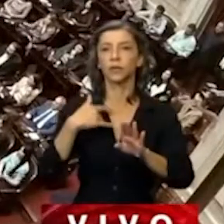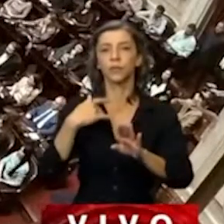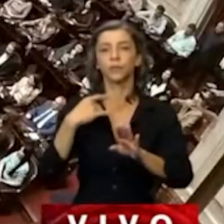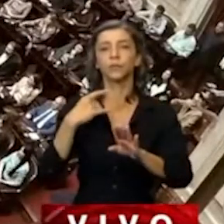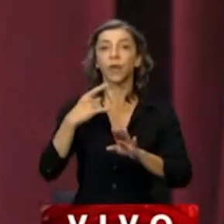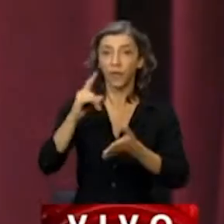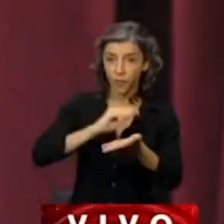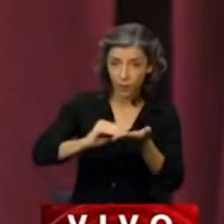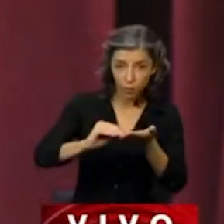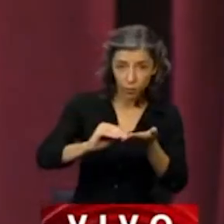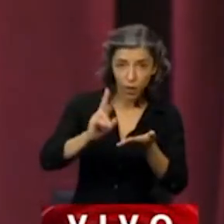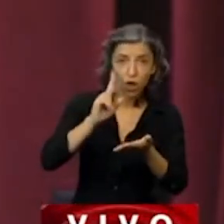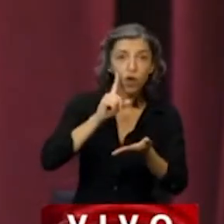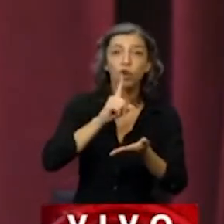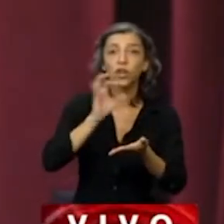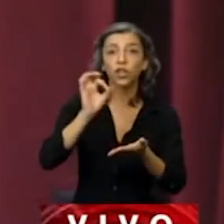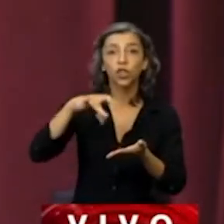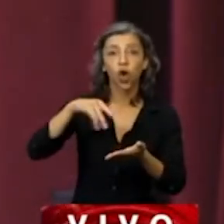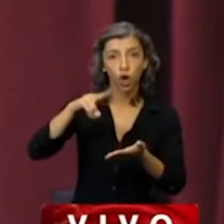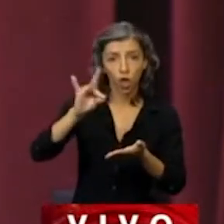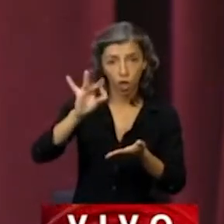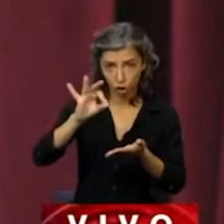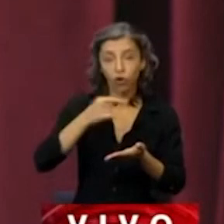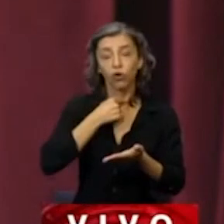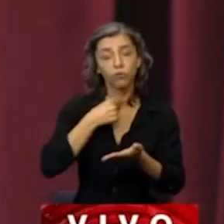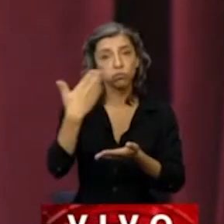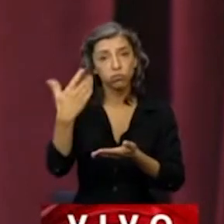argumentar. El diputado Ritondo, en uso de la palabra.